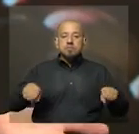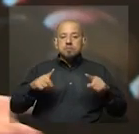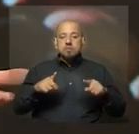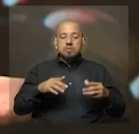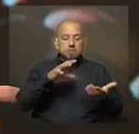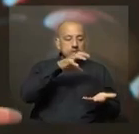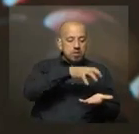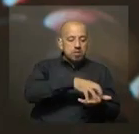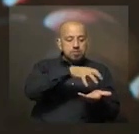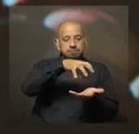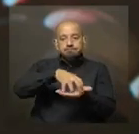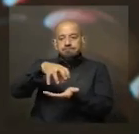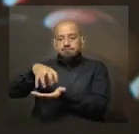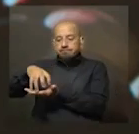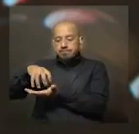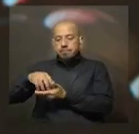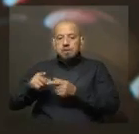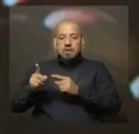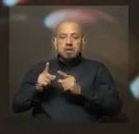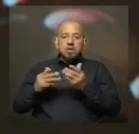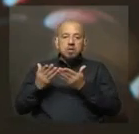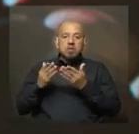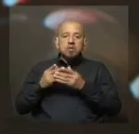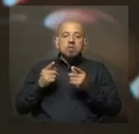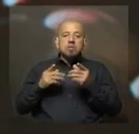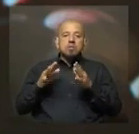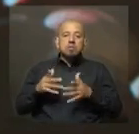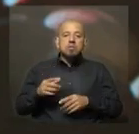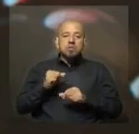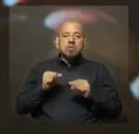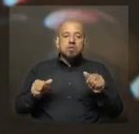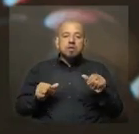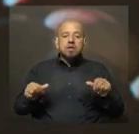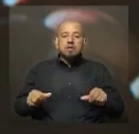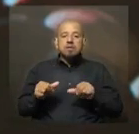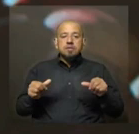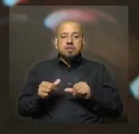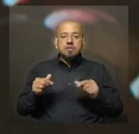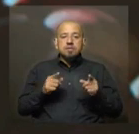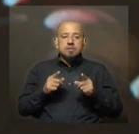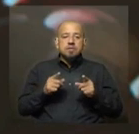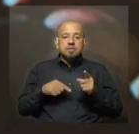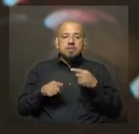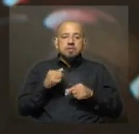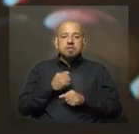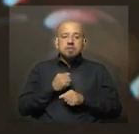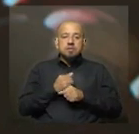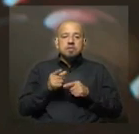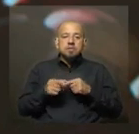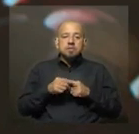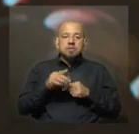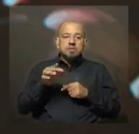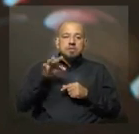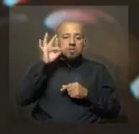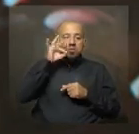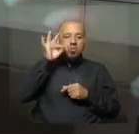verduras para llegar a poder diseñar esas recomendaciones de cómo conservar en casa Y es un trabajo. Bueno, hoy leía el durazno afuera. Yo